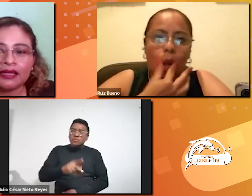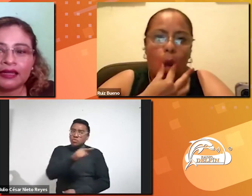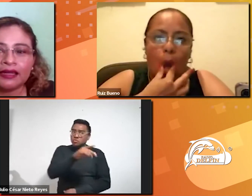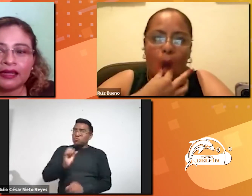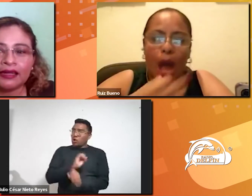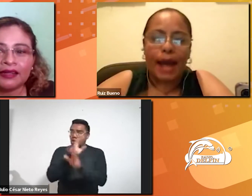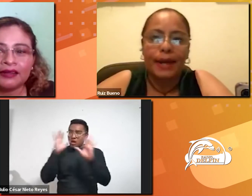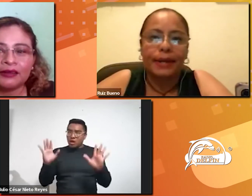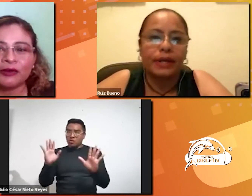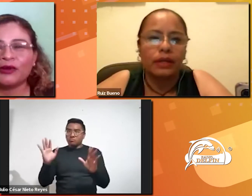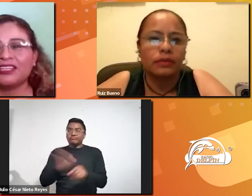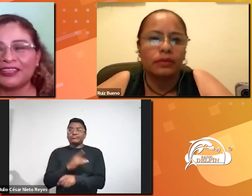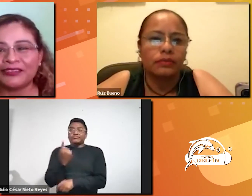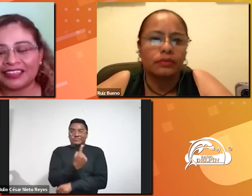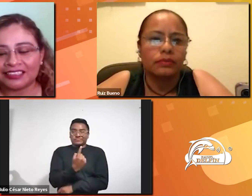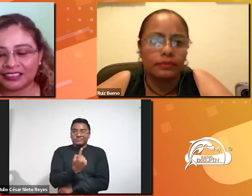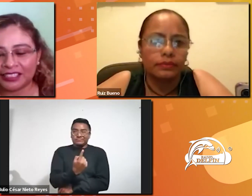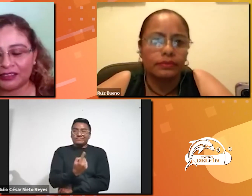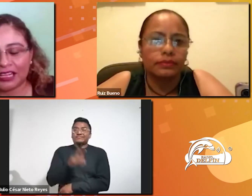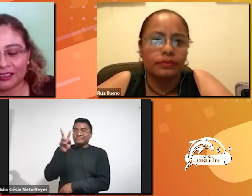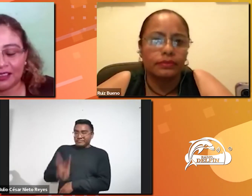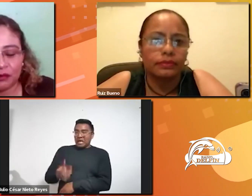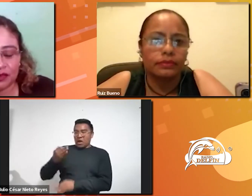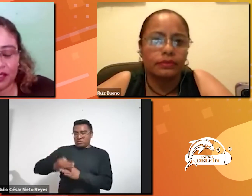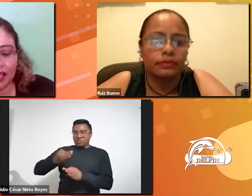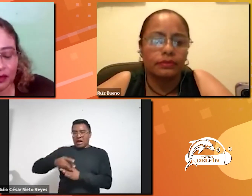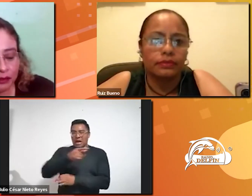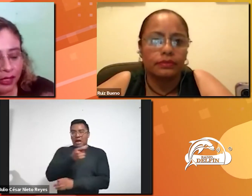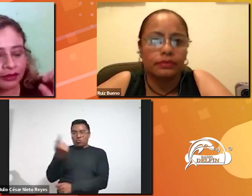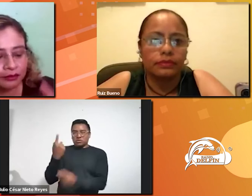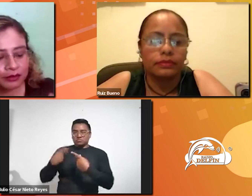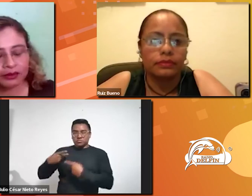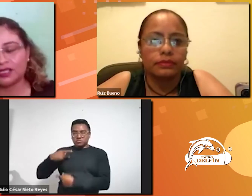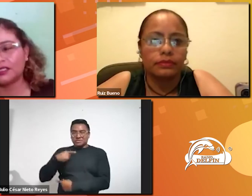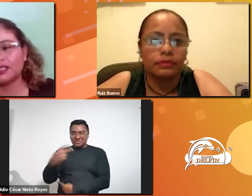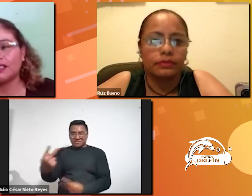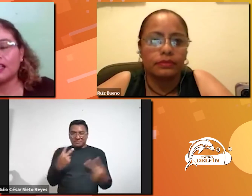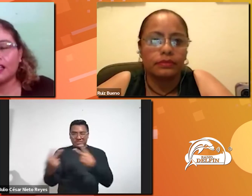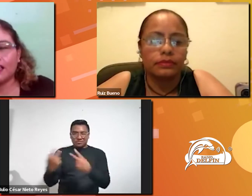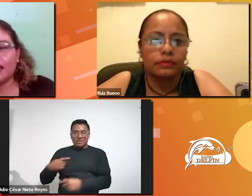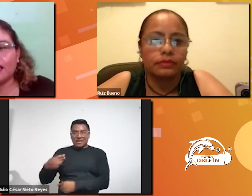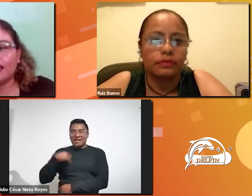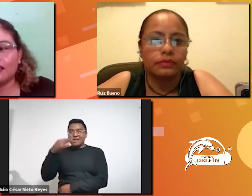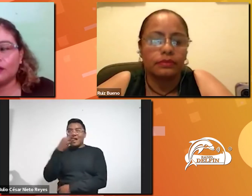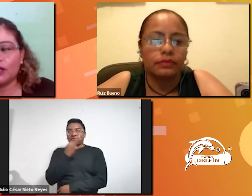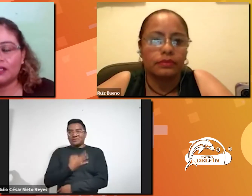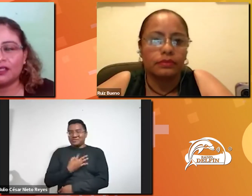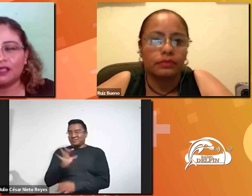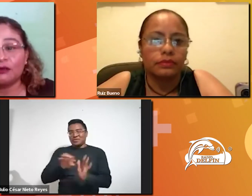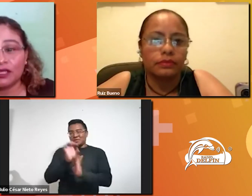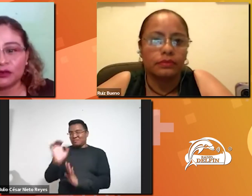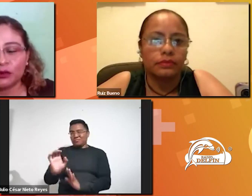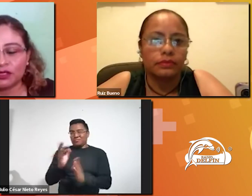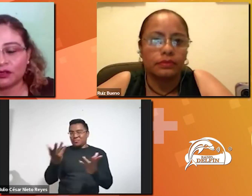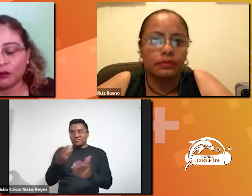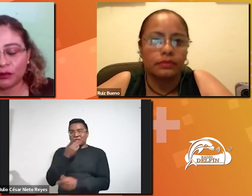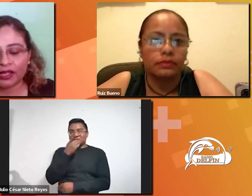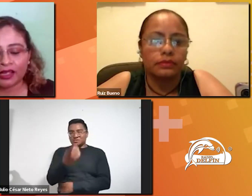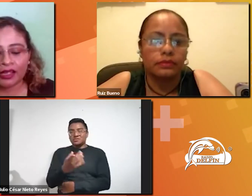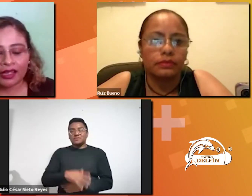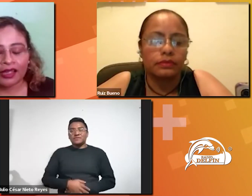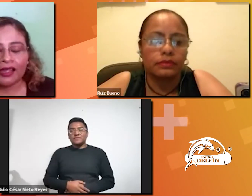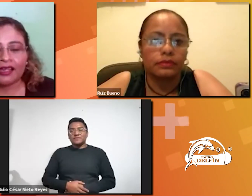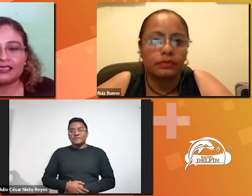verdad, ahorita van a decir, las personas que nos ven, nos visualizan y nos escuchan,